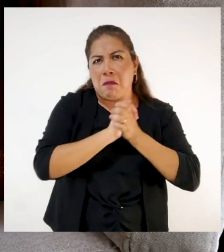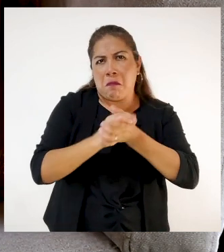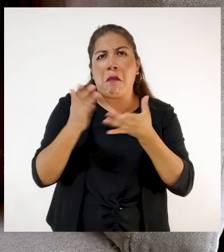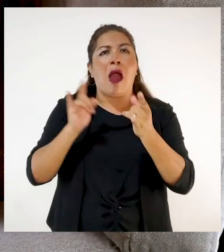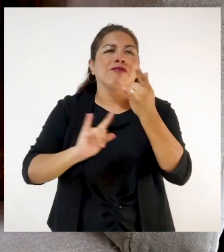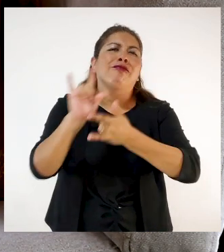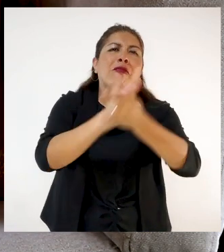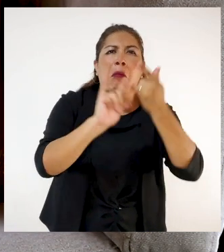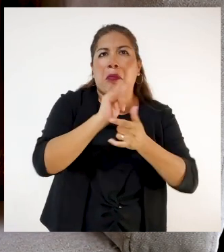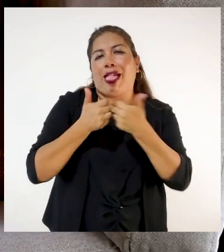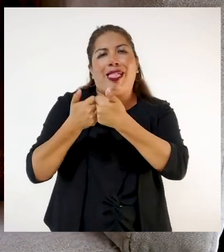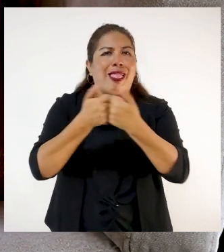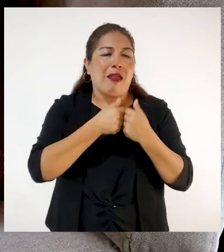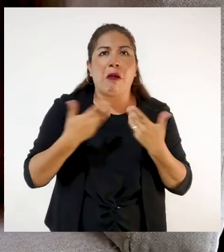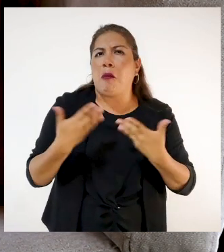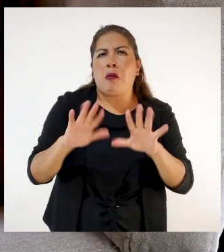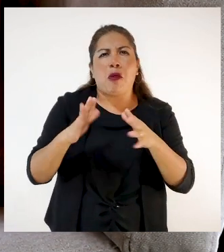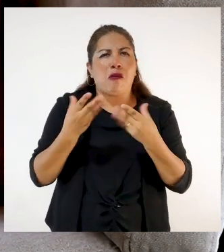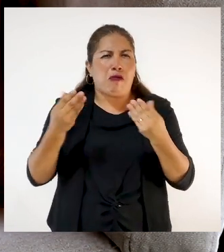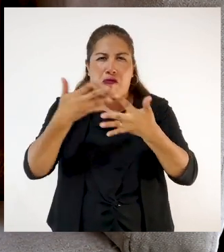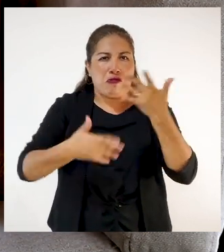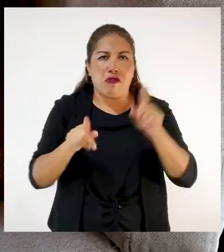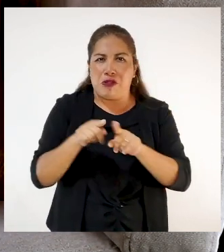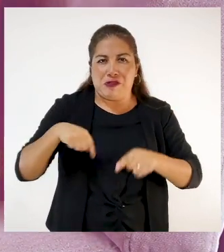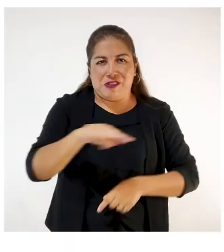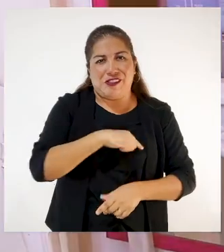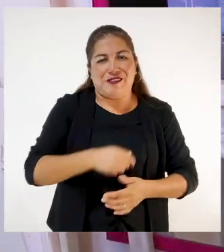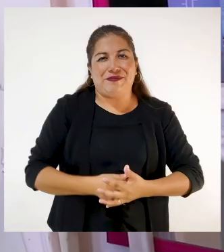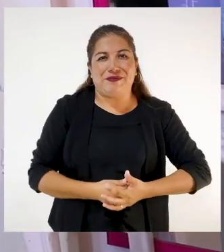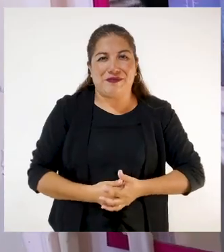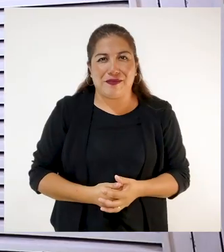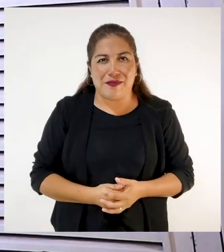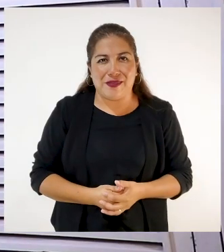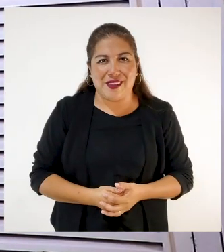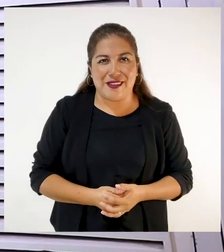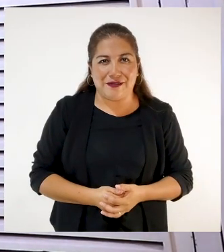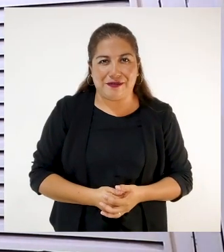sus amigos, pueden enamorarse, pueden hacer todo como nosotros.